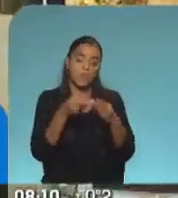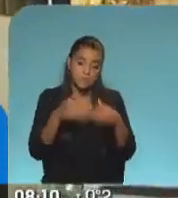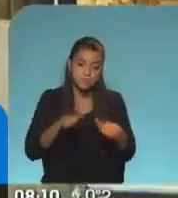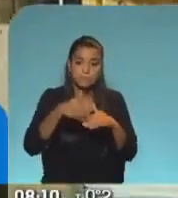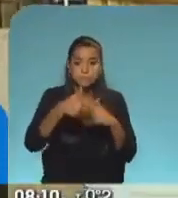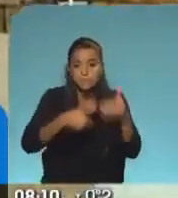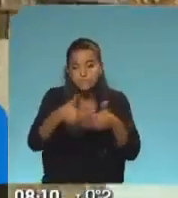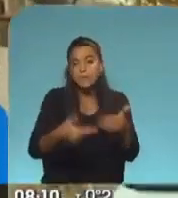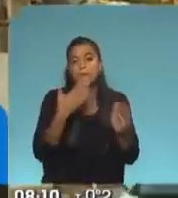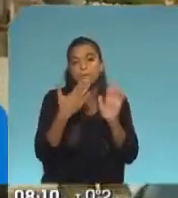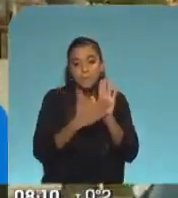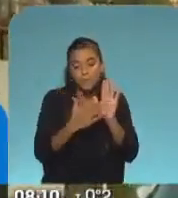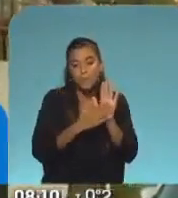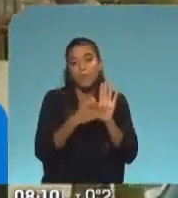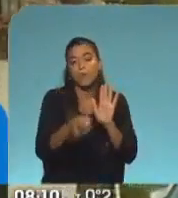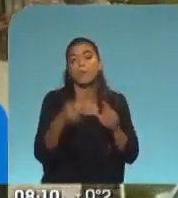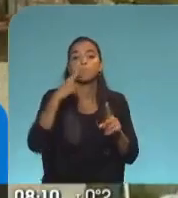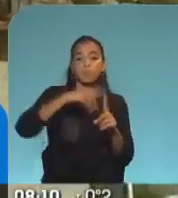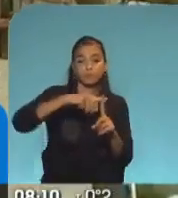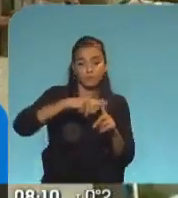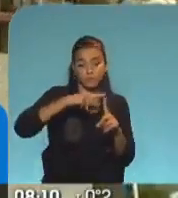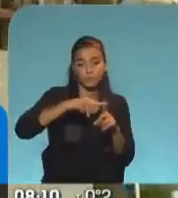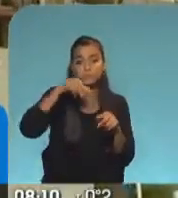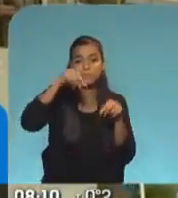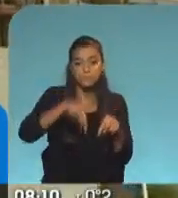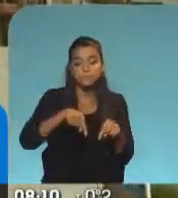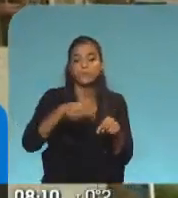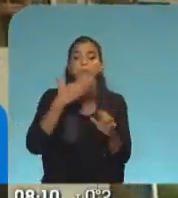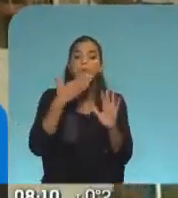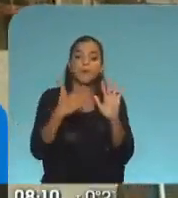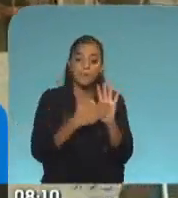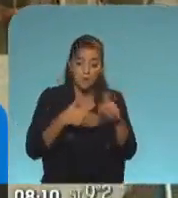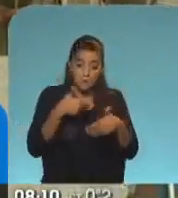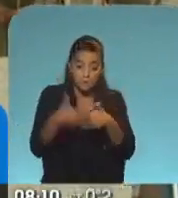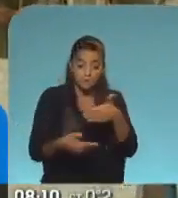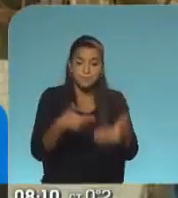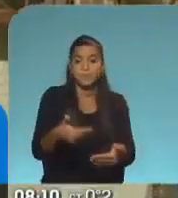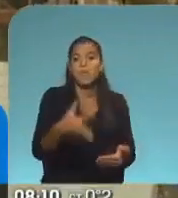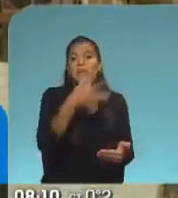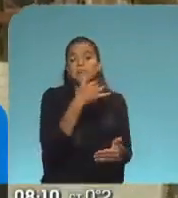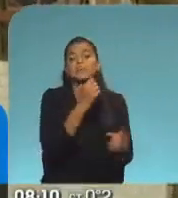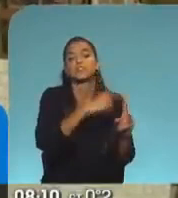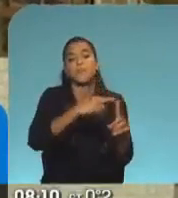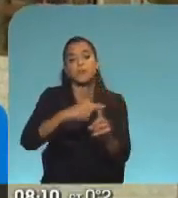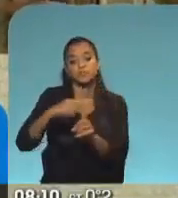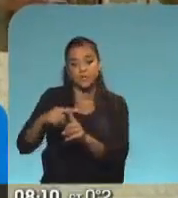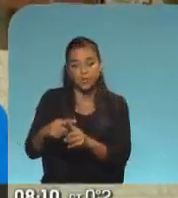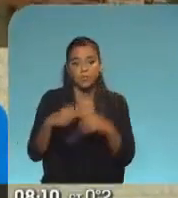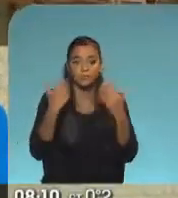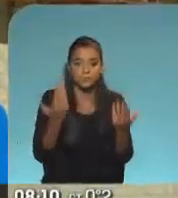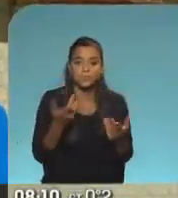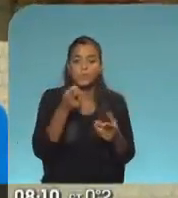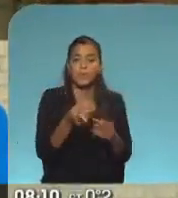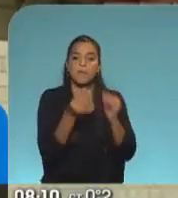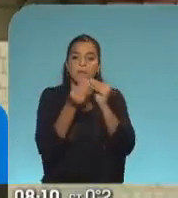realiza el testeo la prueba correspondiente da positivo y a partir de los testeos sucesivos dieron 14 positivos con lo cual